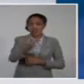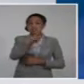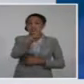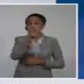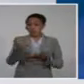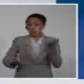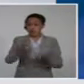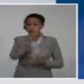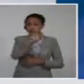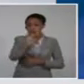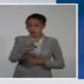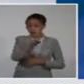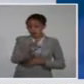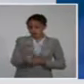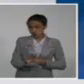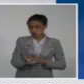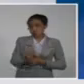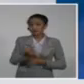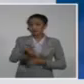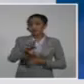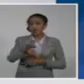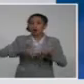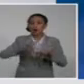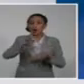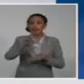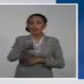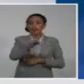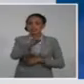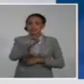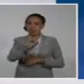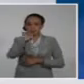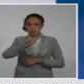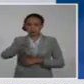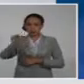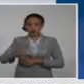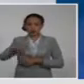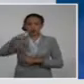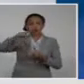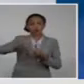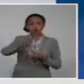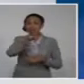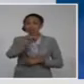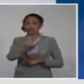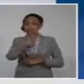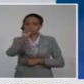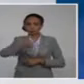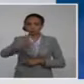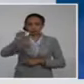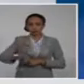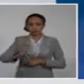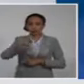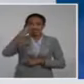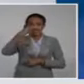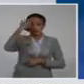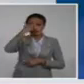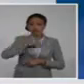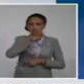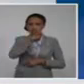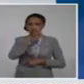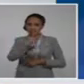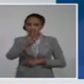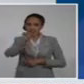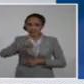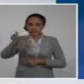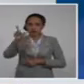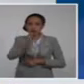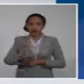18 cada uno, Holguín 17, Las Tunas 14, Ciego de Ávila 13, Camagüey